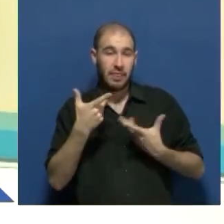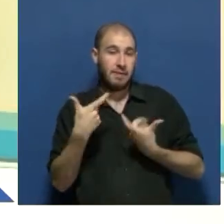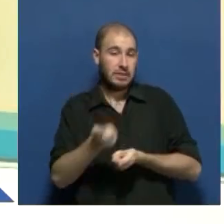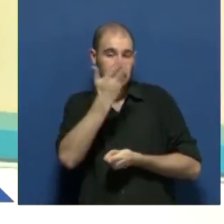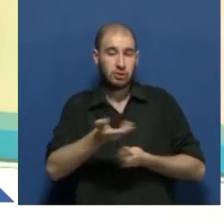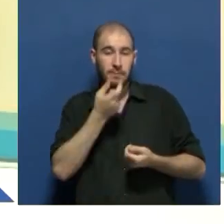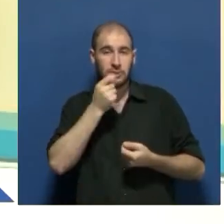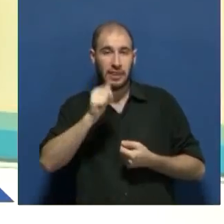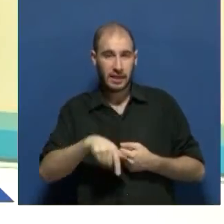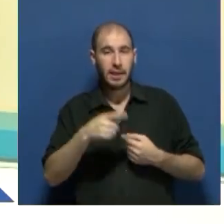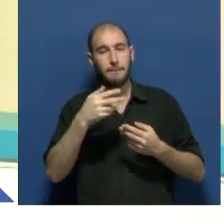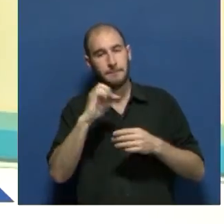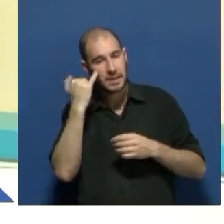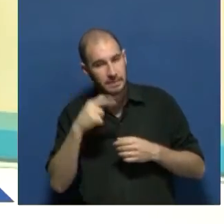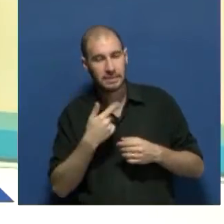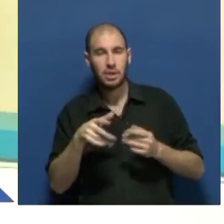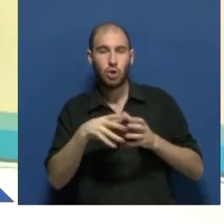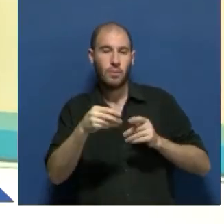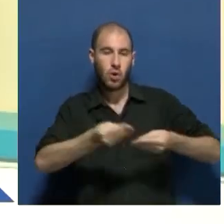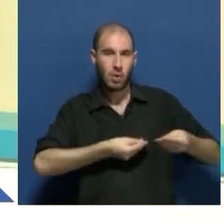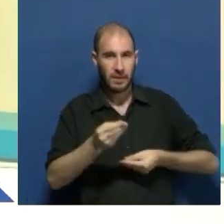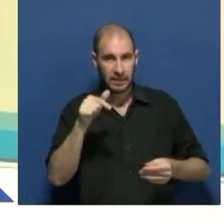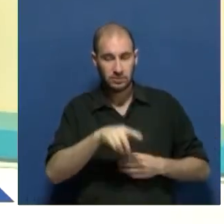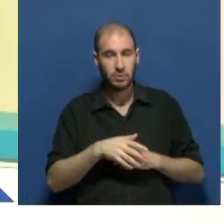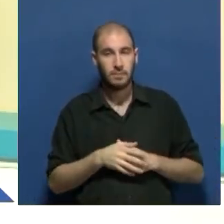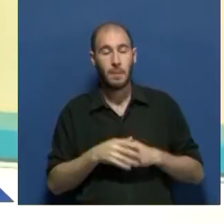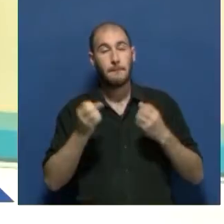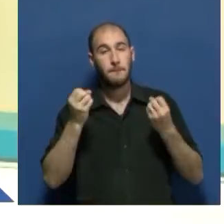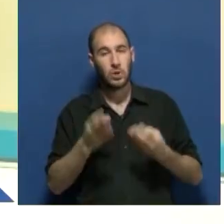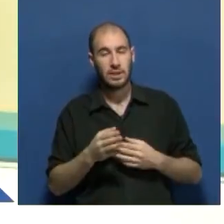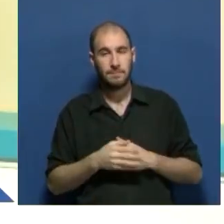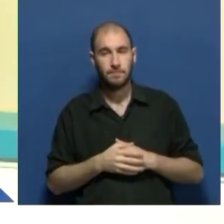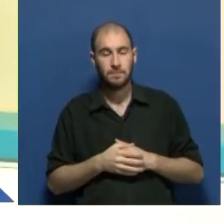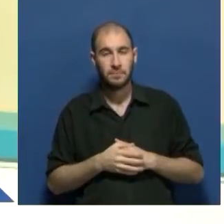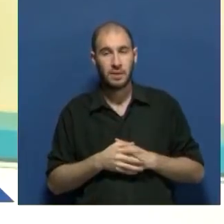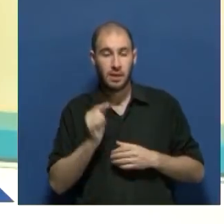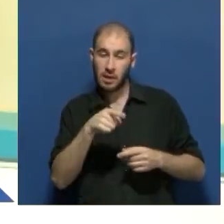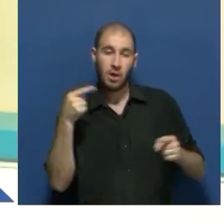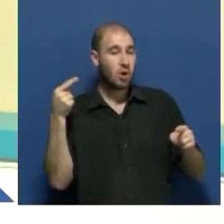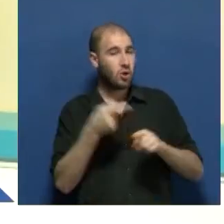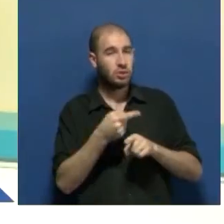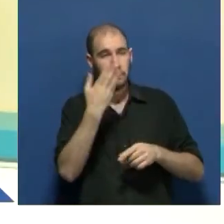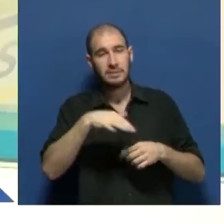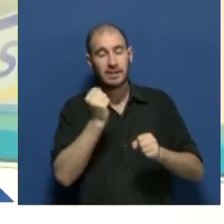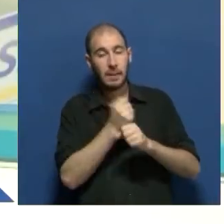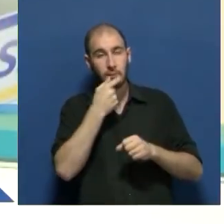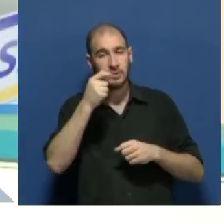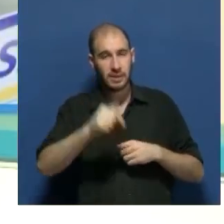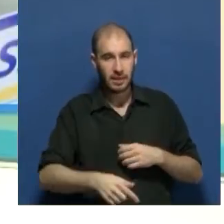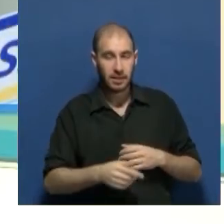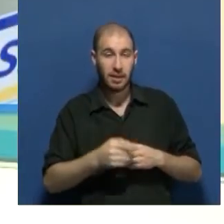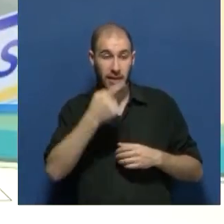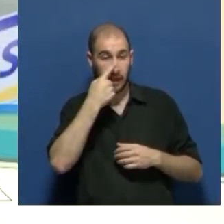de los mendocinos, de las pymes, de los sectores del comercio, porque va a perjudicar al empleo mendocino, que